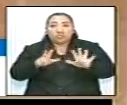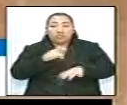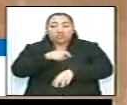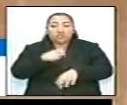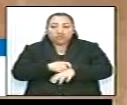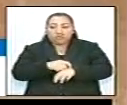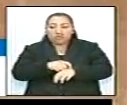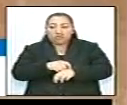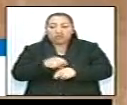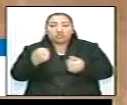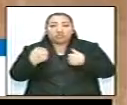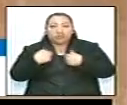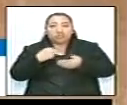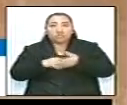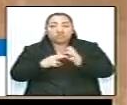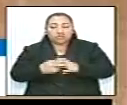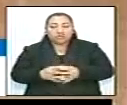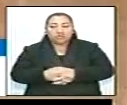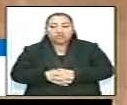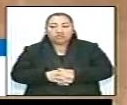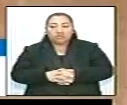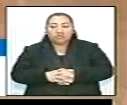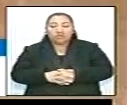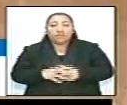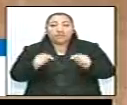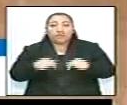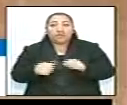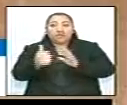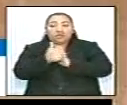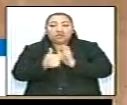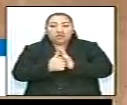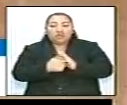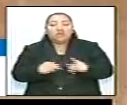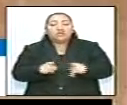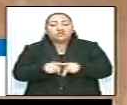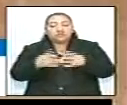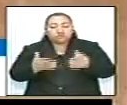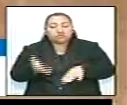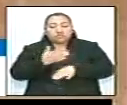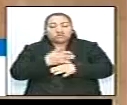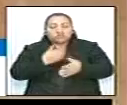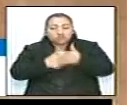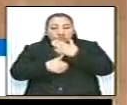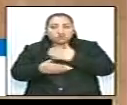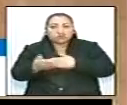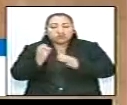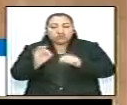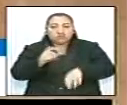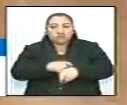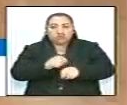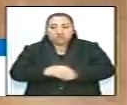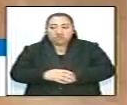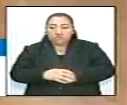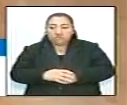horas, teniendo en consideración que la presente agenda también fue enviada con el mismo plazo.